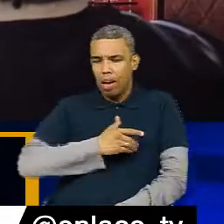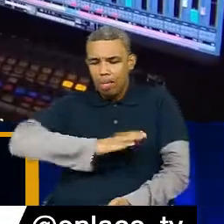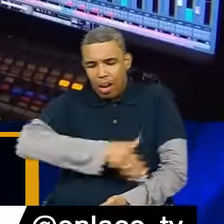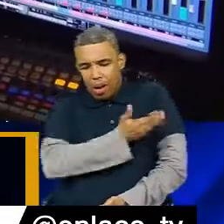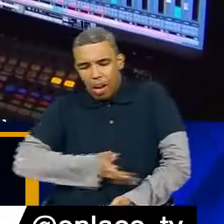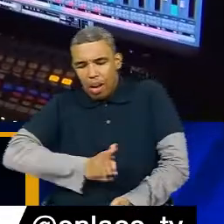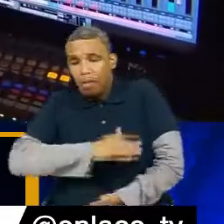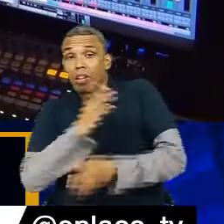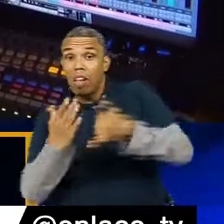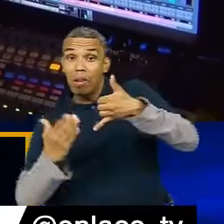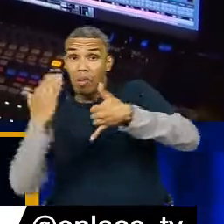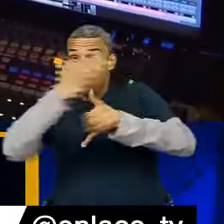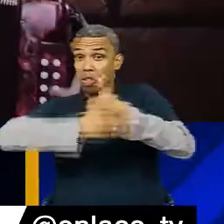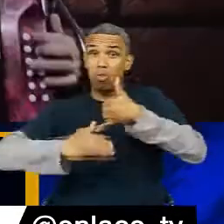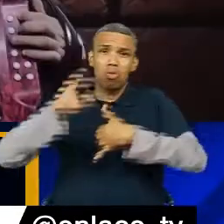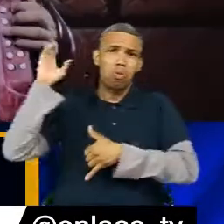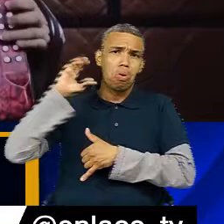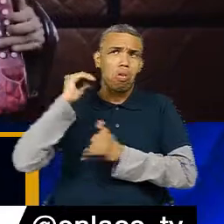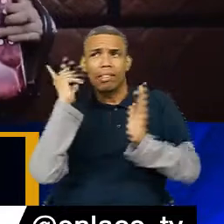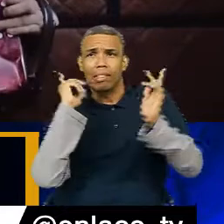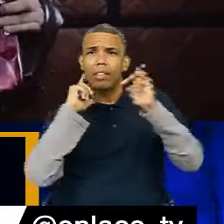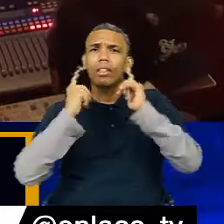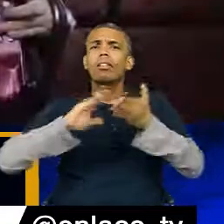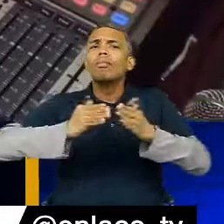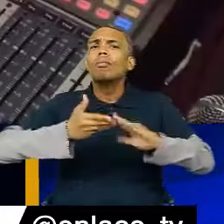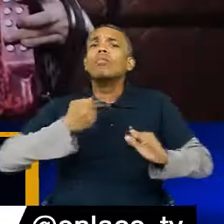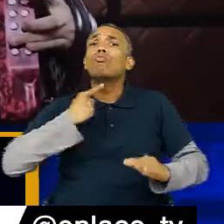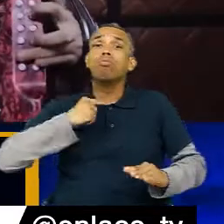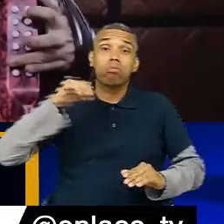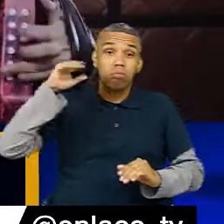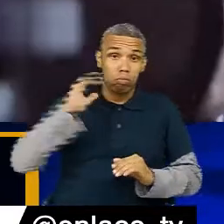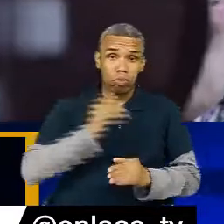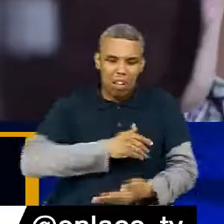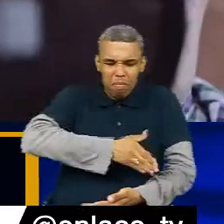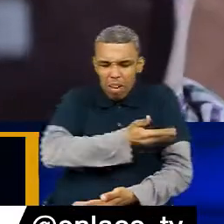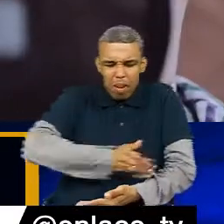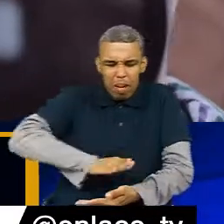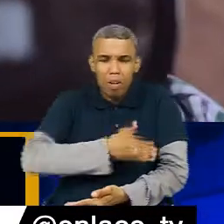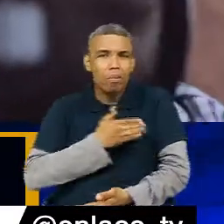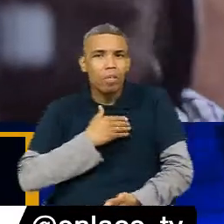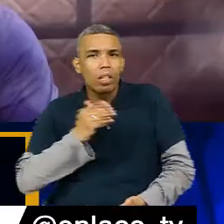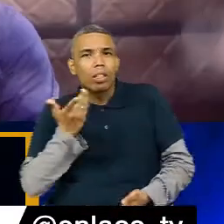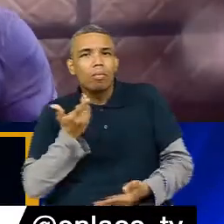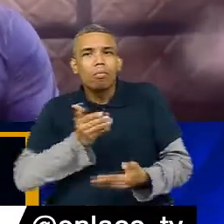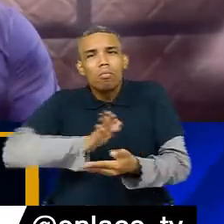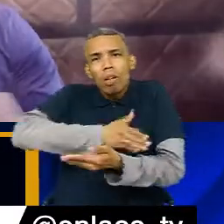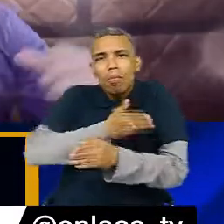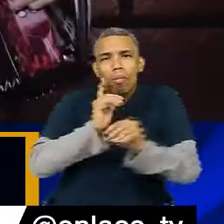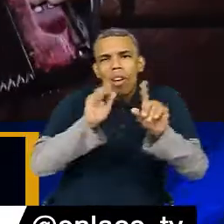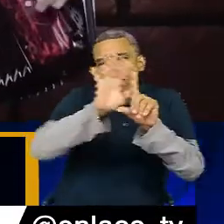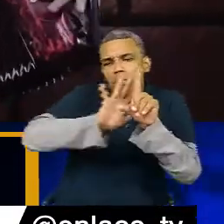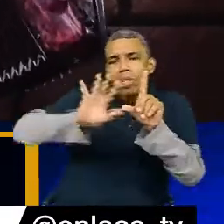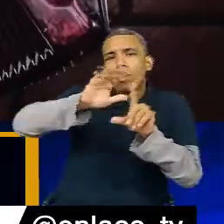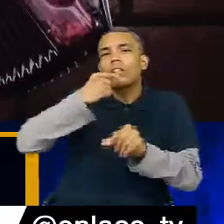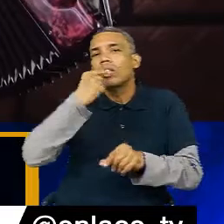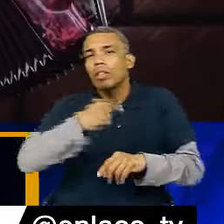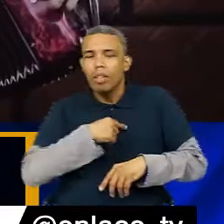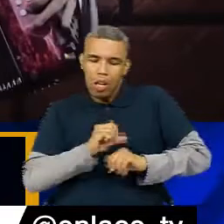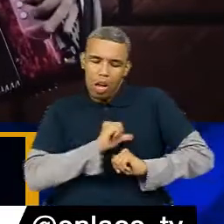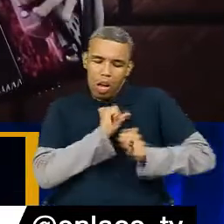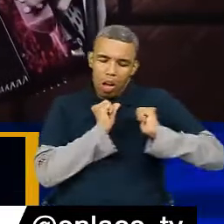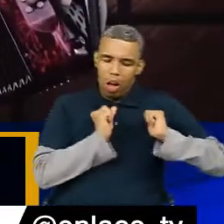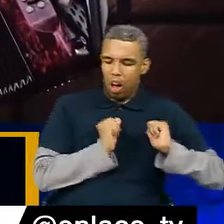Colombia y que básicamente es una canción llena de amor, una canción para dedicar, una canción, como dice su nombre, Amor Bendito, es para que la dediques a esa